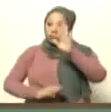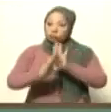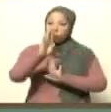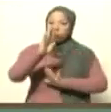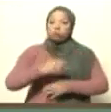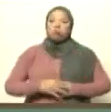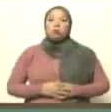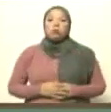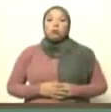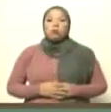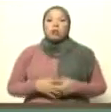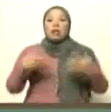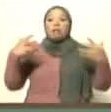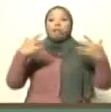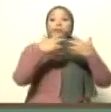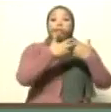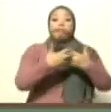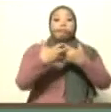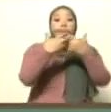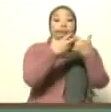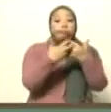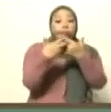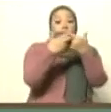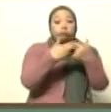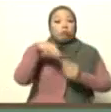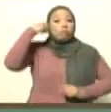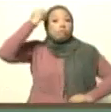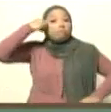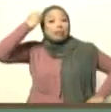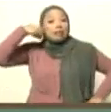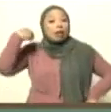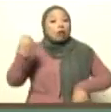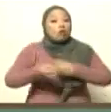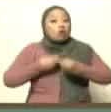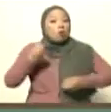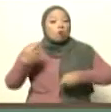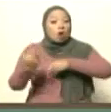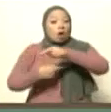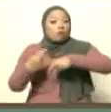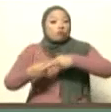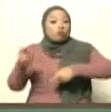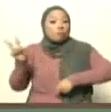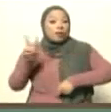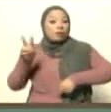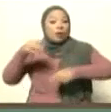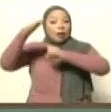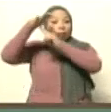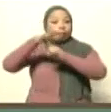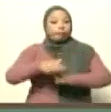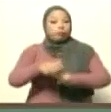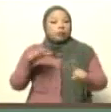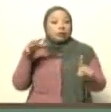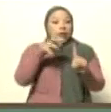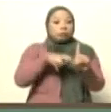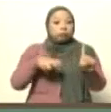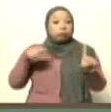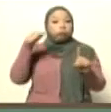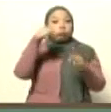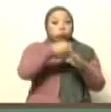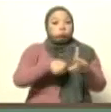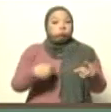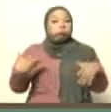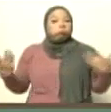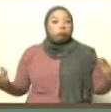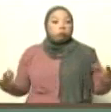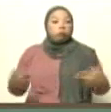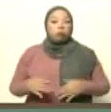Irreversible. Estados Unidos seguirá intentando derrocar a la revolución venezolana y nosotros vamos a seguir resistiendo.